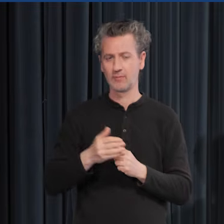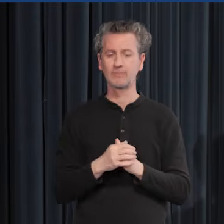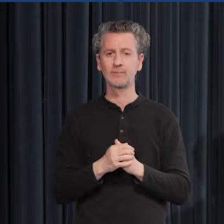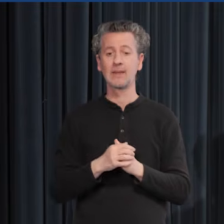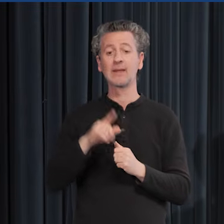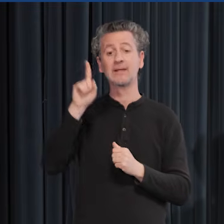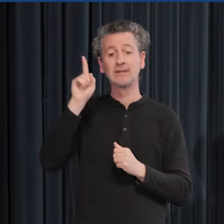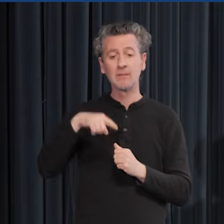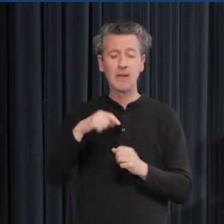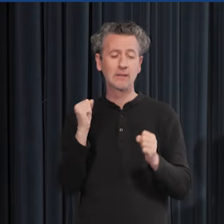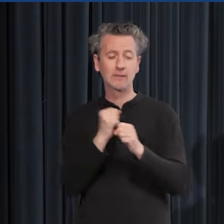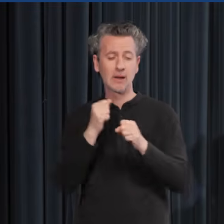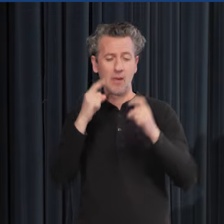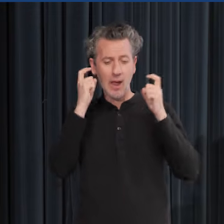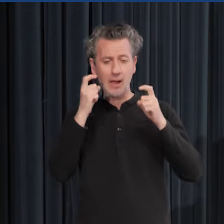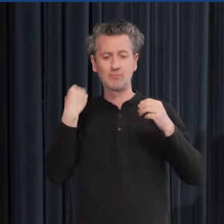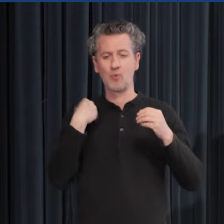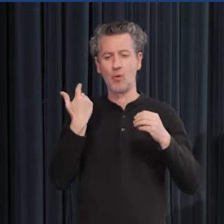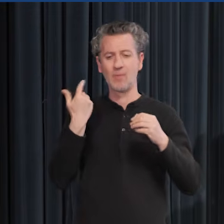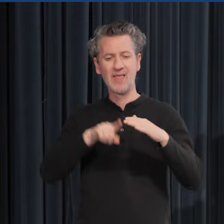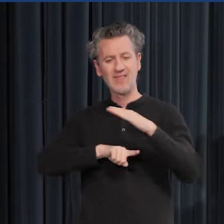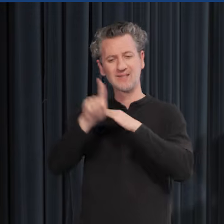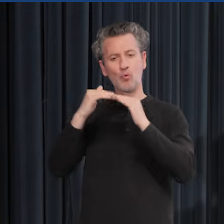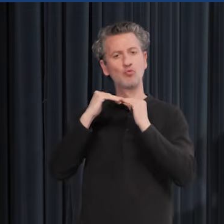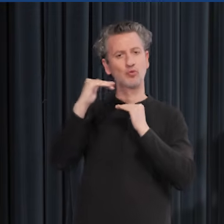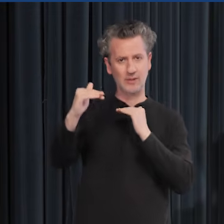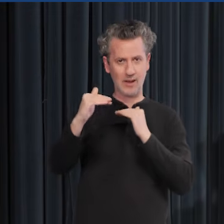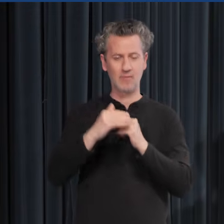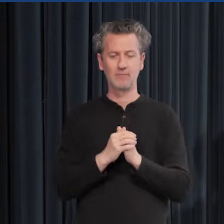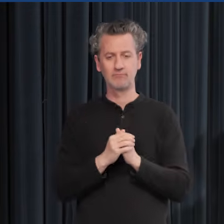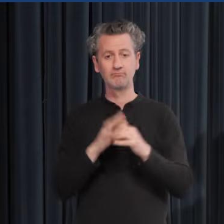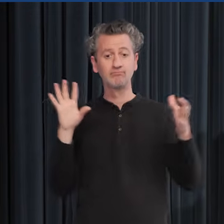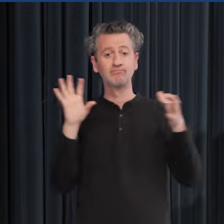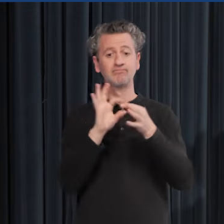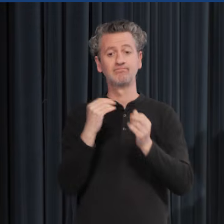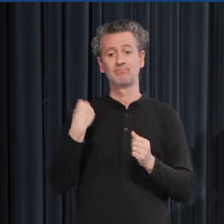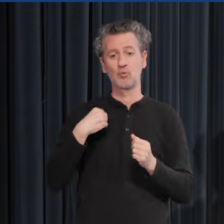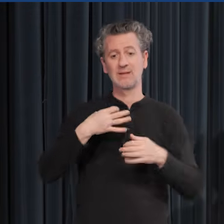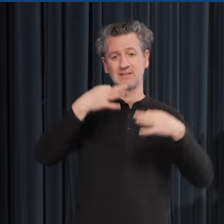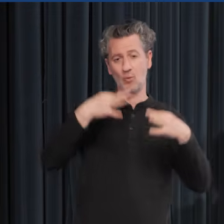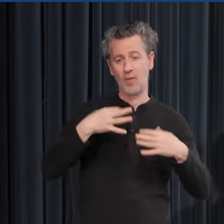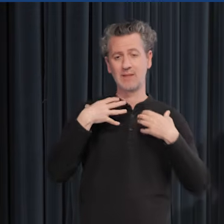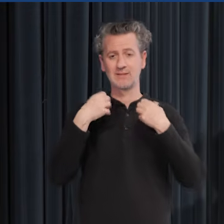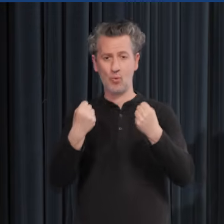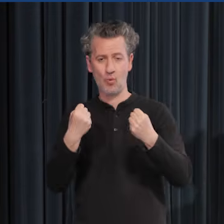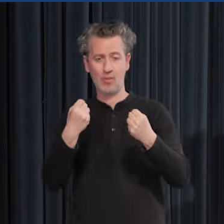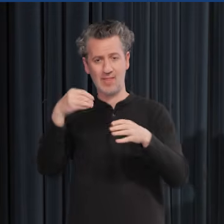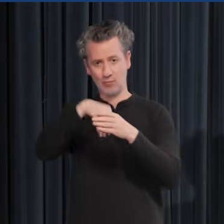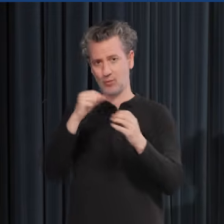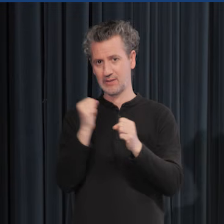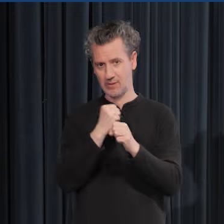trabajar con ellos los objetivos de desarrollo sostenible y específicamente los relativos a los de seguridad y salud en el trabajo, el objetivo